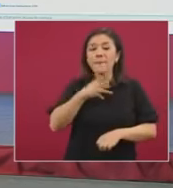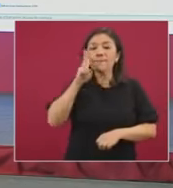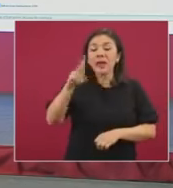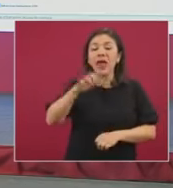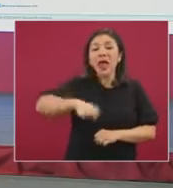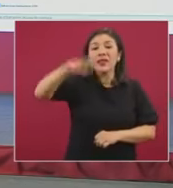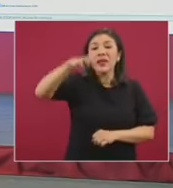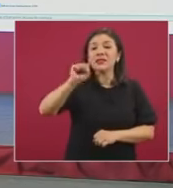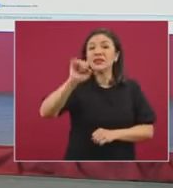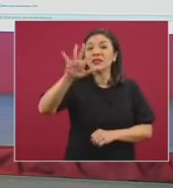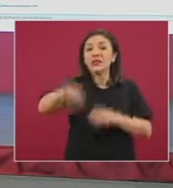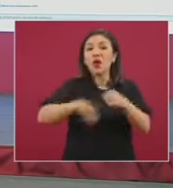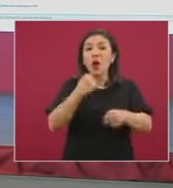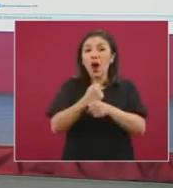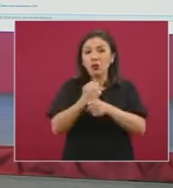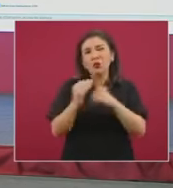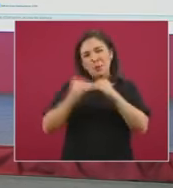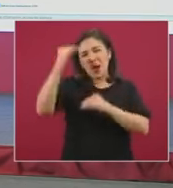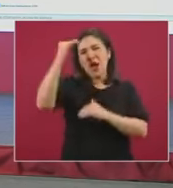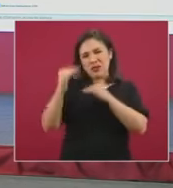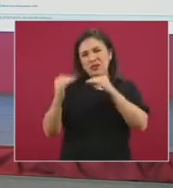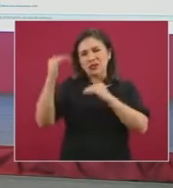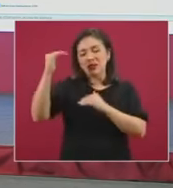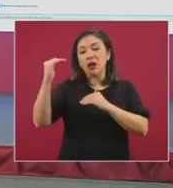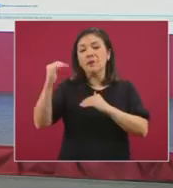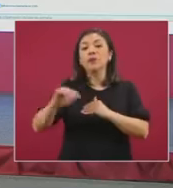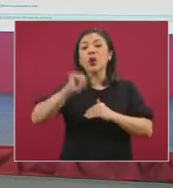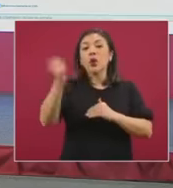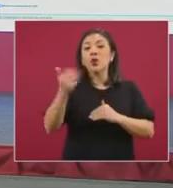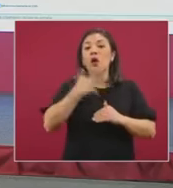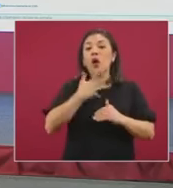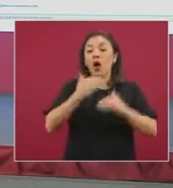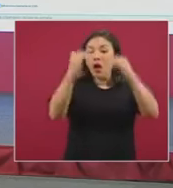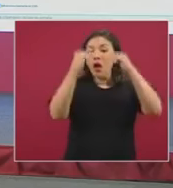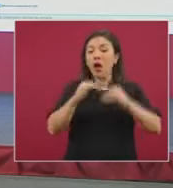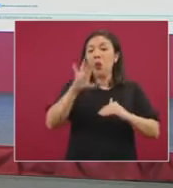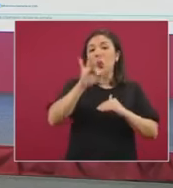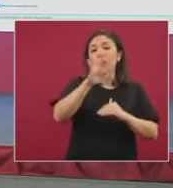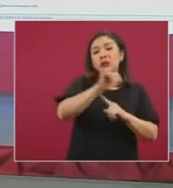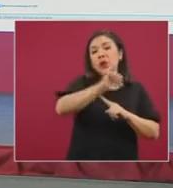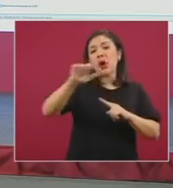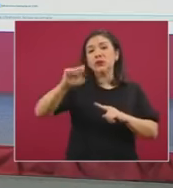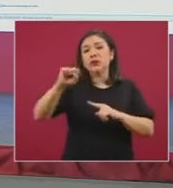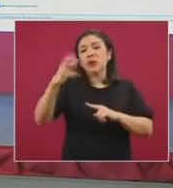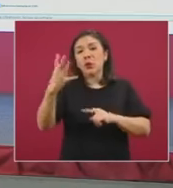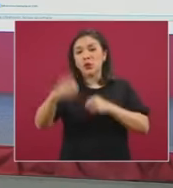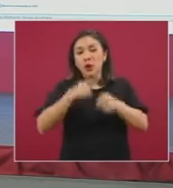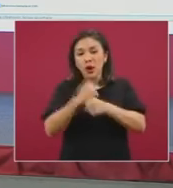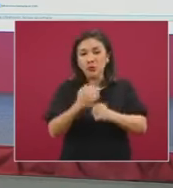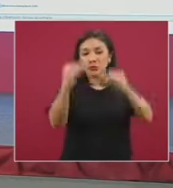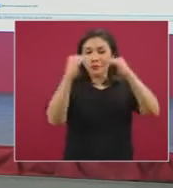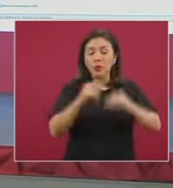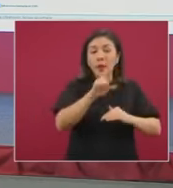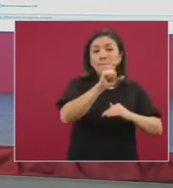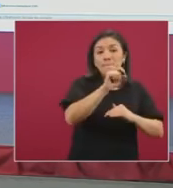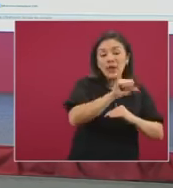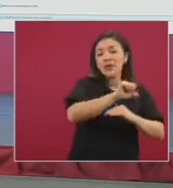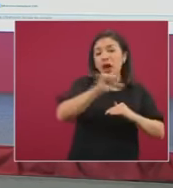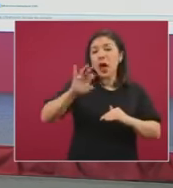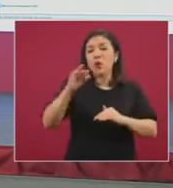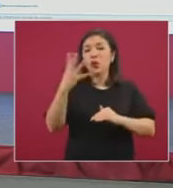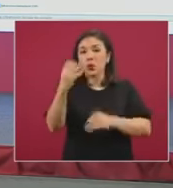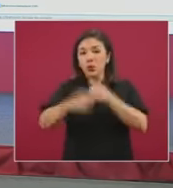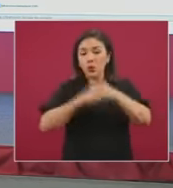de 65 años y más. En esta línea tenemos 45 a 64 años, 20 a 44 años y menos